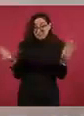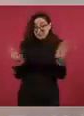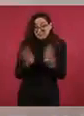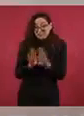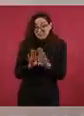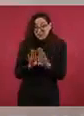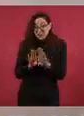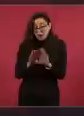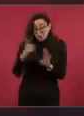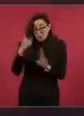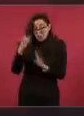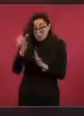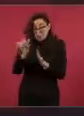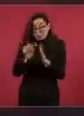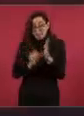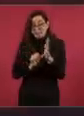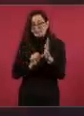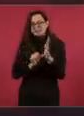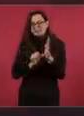un mes.